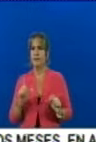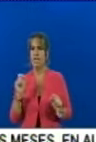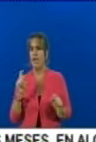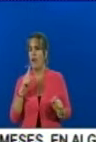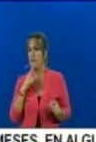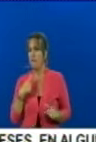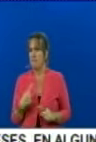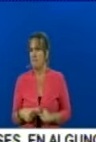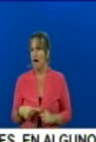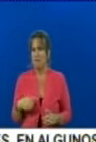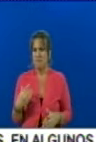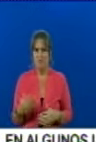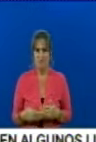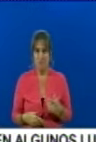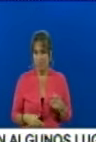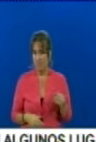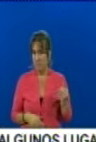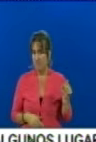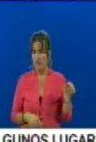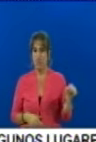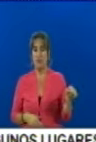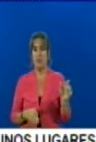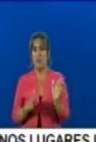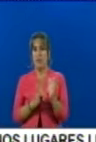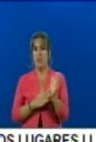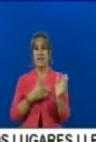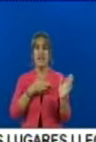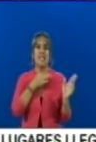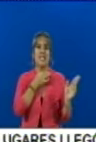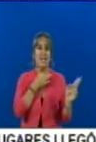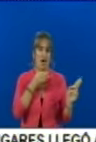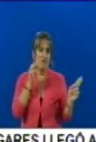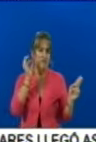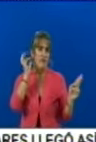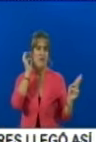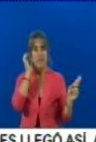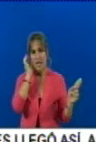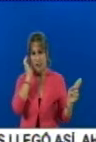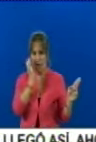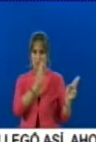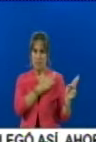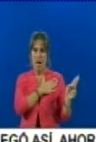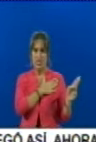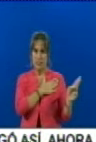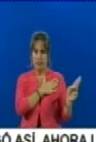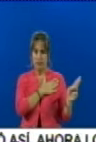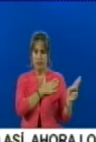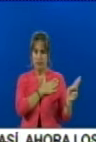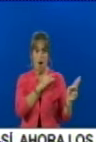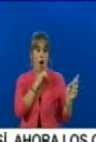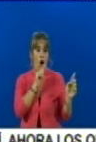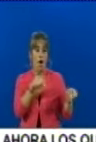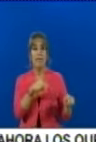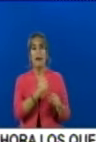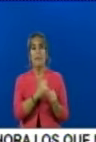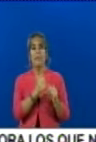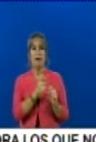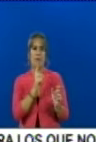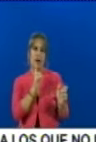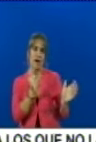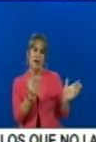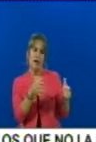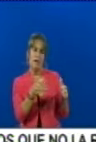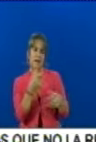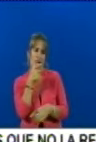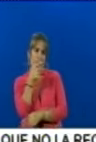mayor incidencia ha tenido en el mes de enero, en el mes de febrero y en el mes de marzo. Hoy allí estamos trabajando con una comisión